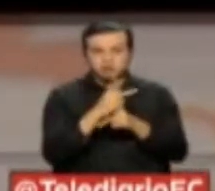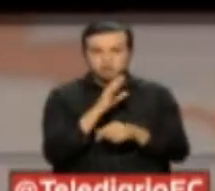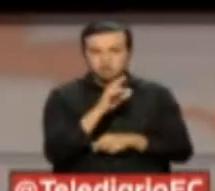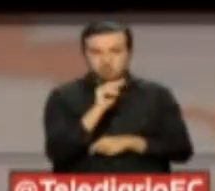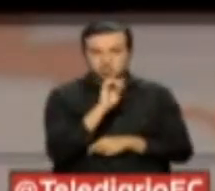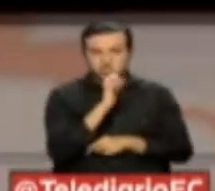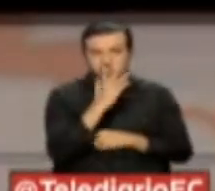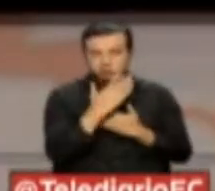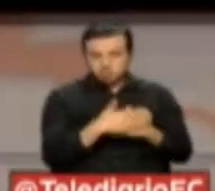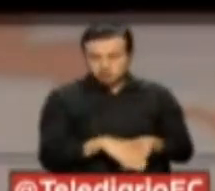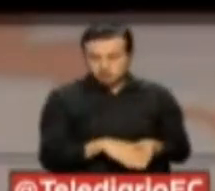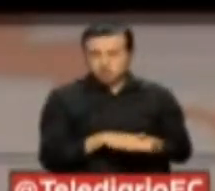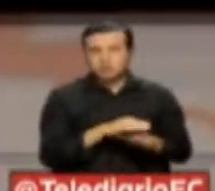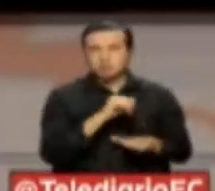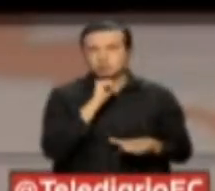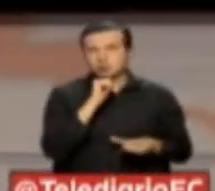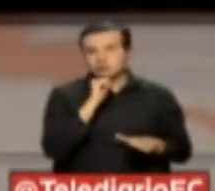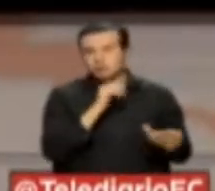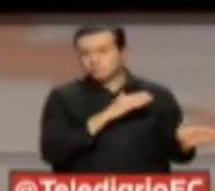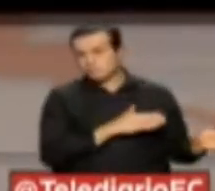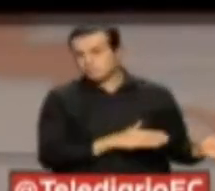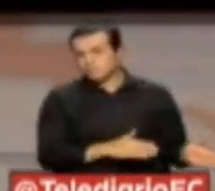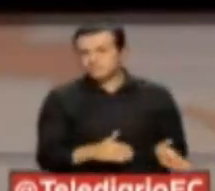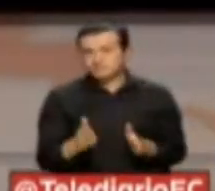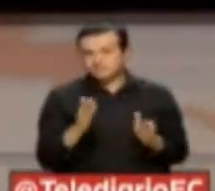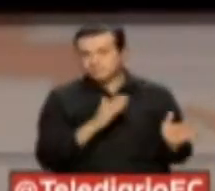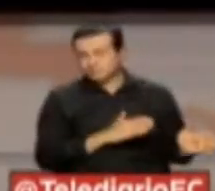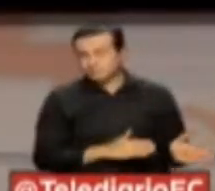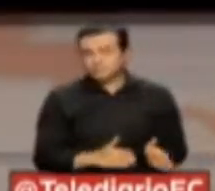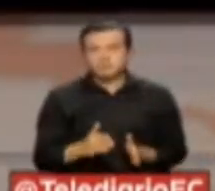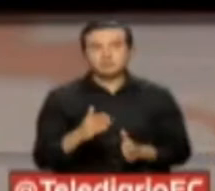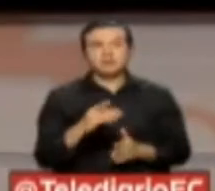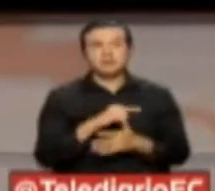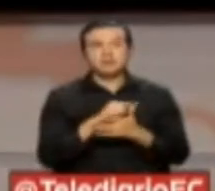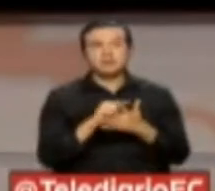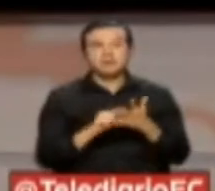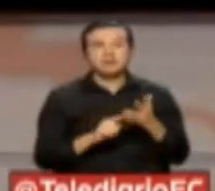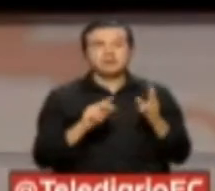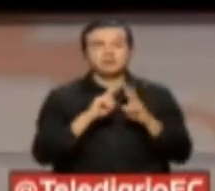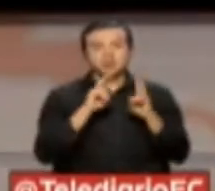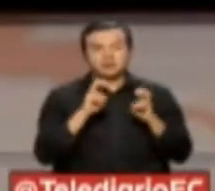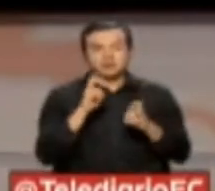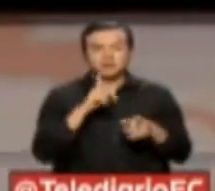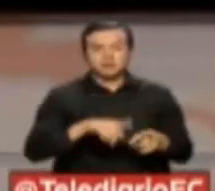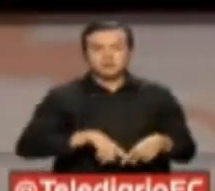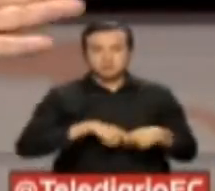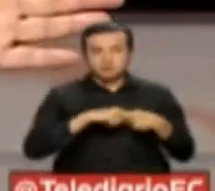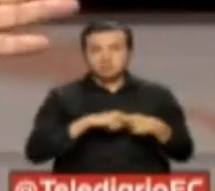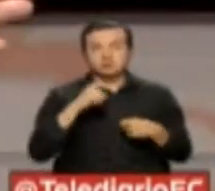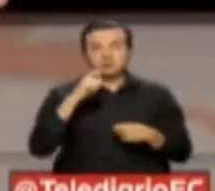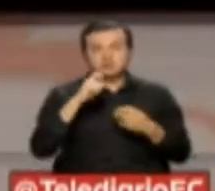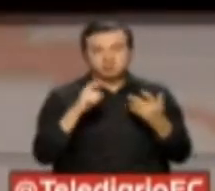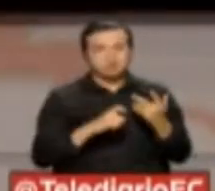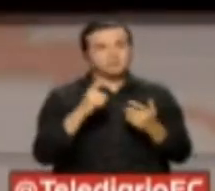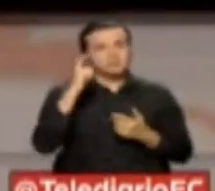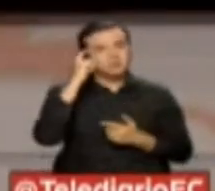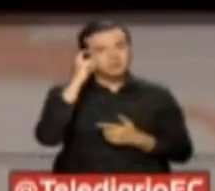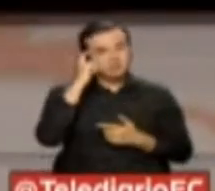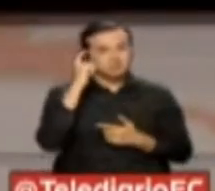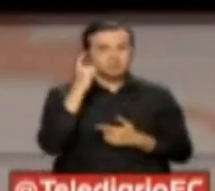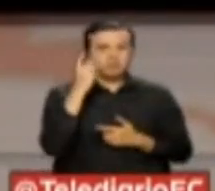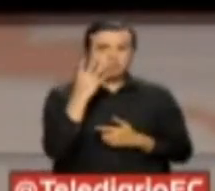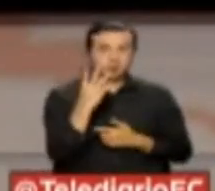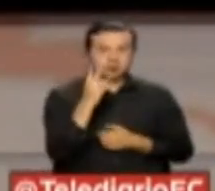electoral está todavía por definirse cuál va a ser el mecanismo en el caso de que haya el cese a que también considerar aquí que